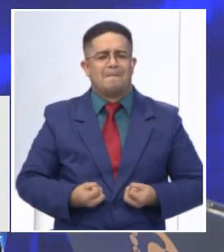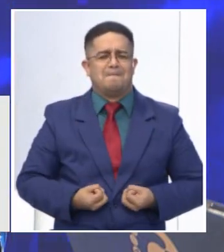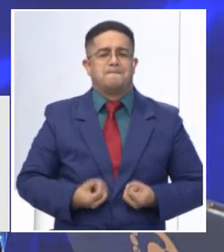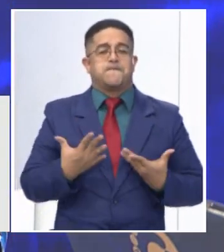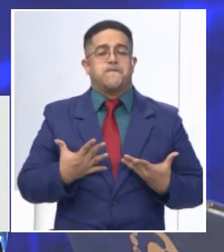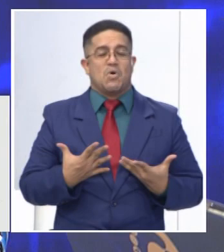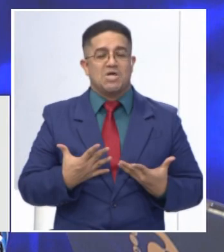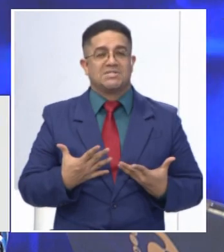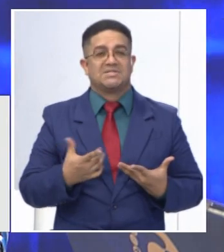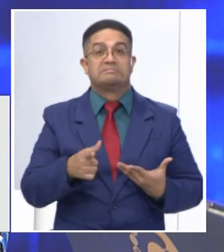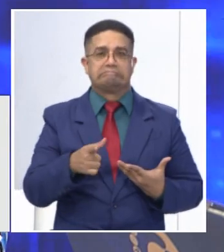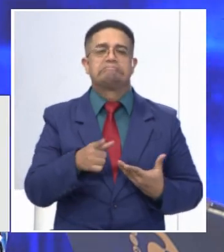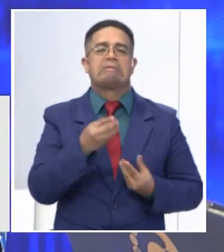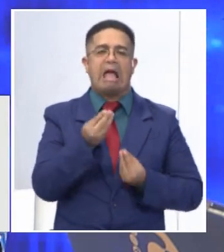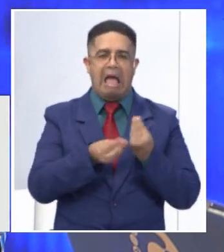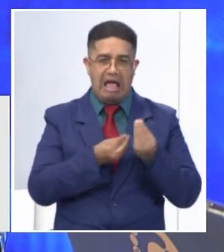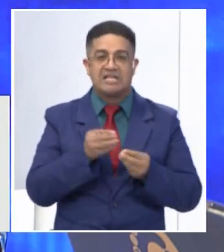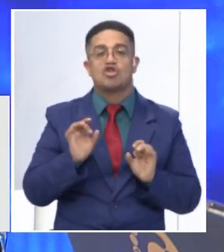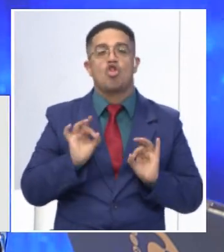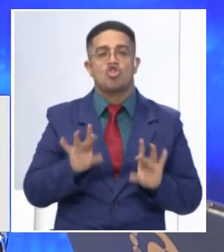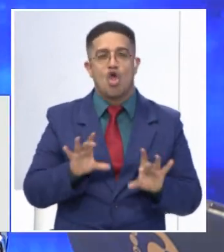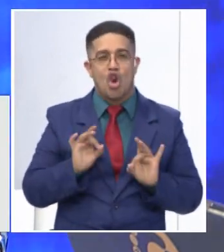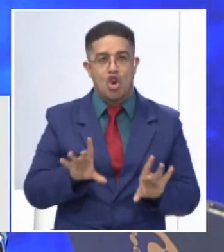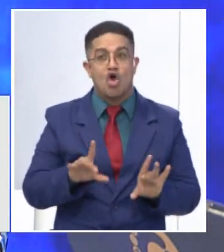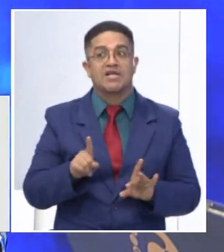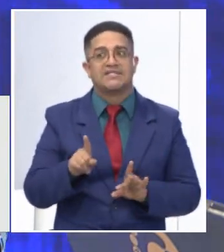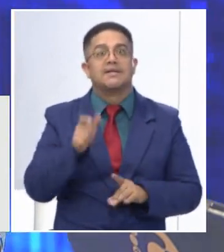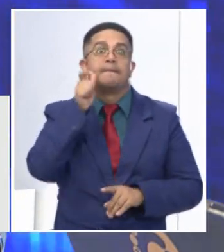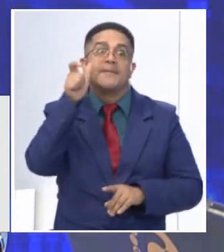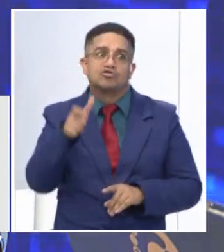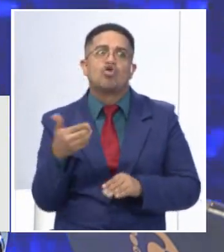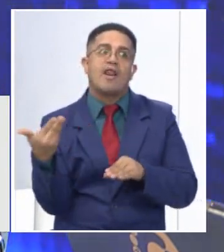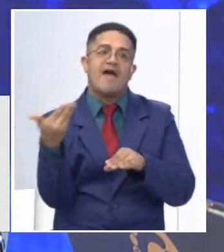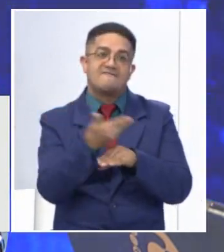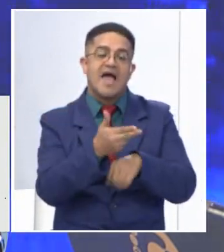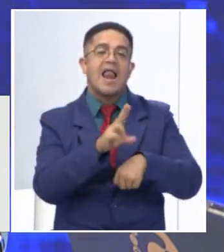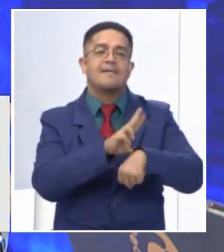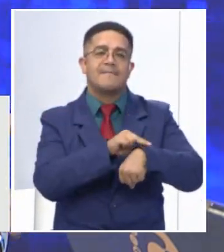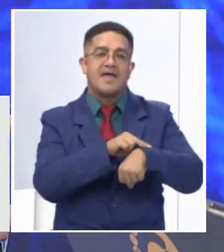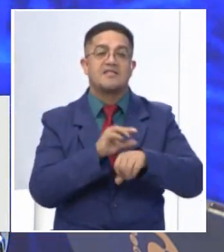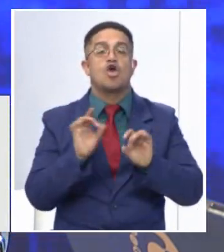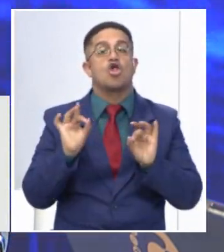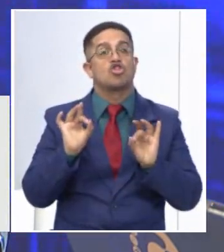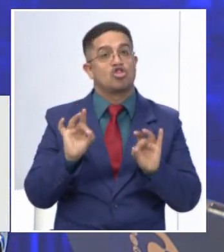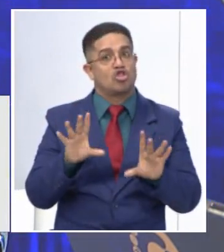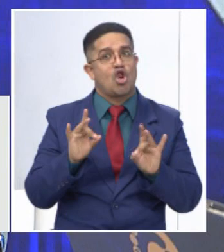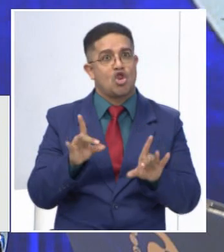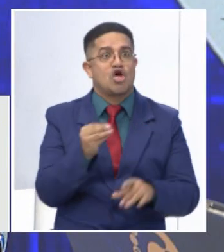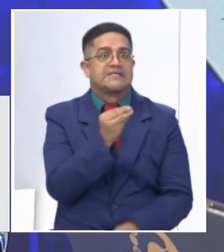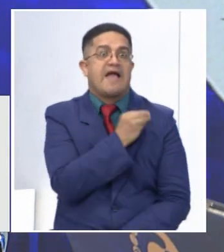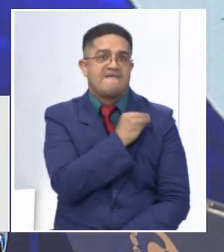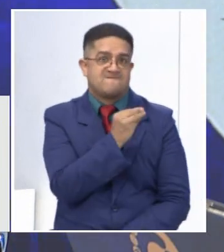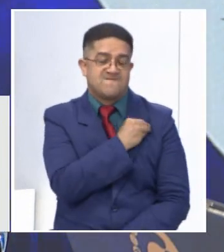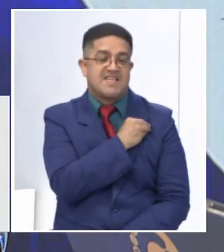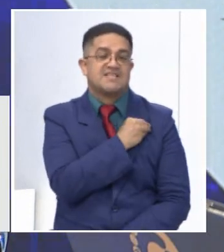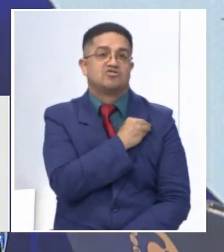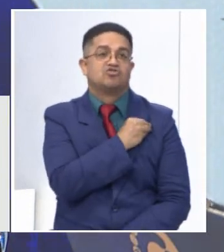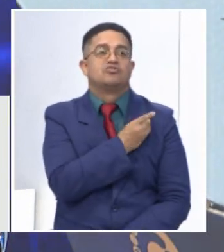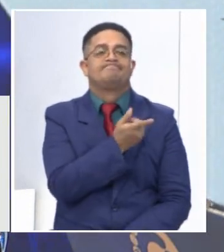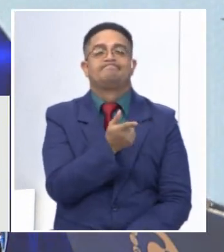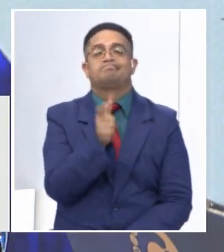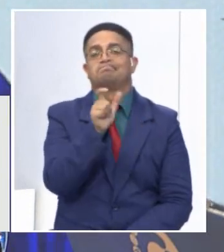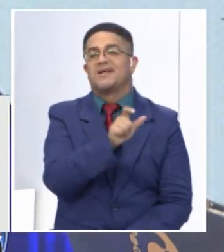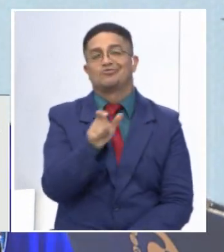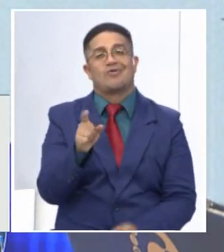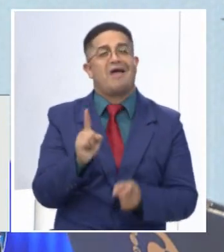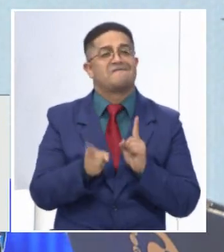puede ser lo que condicione el dolor y esto sea lo que lleve al paciente a la consulta. El dolor es un signo capital, es un dolor incapacitante,